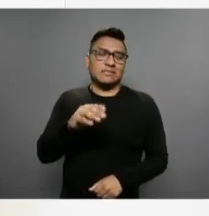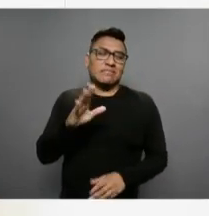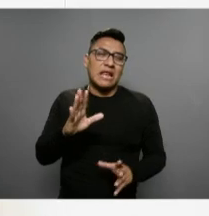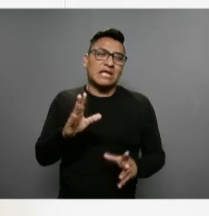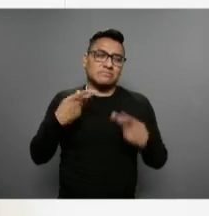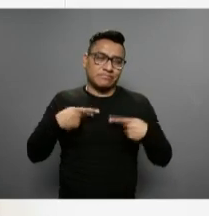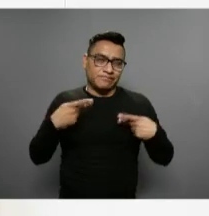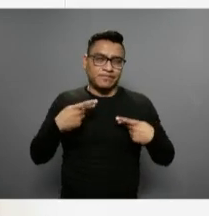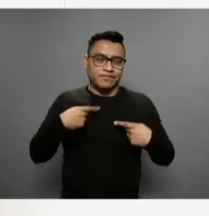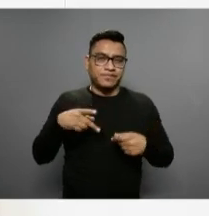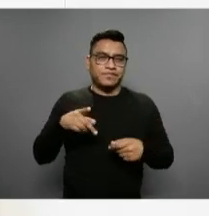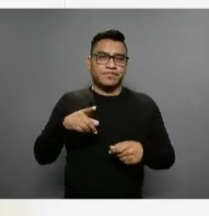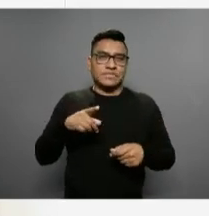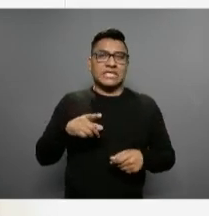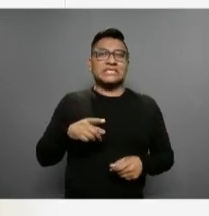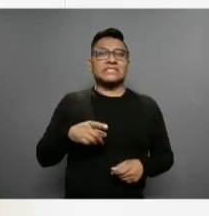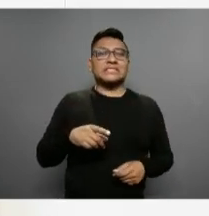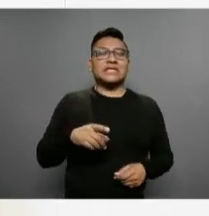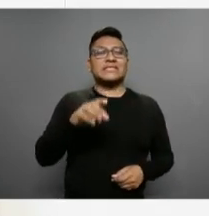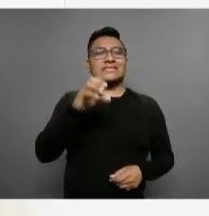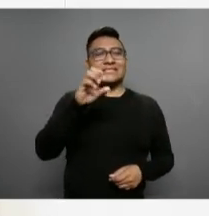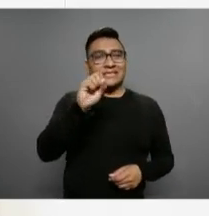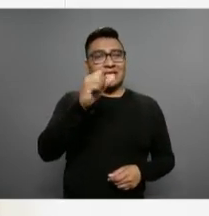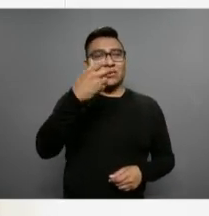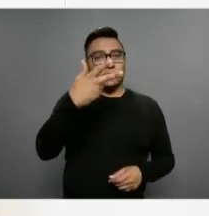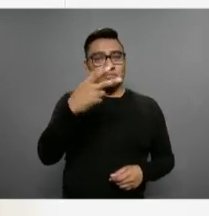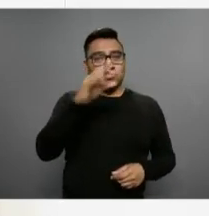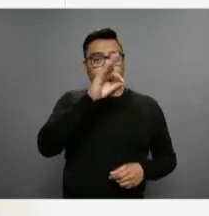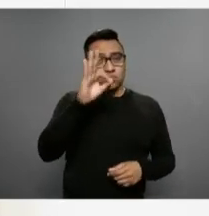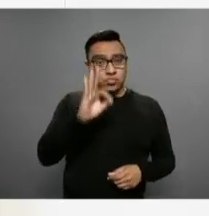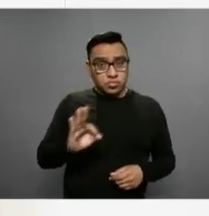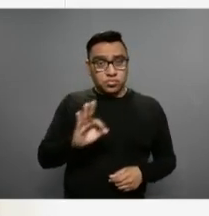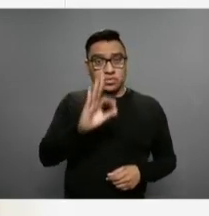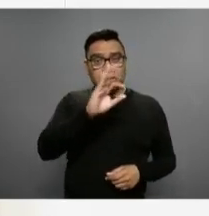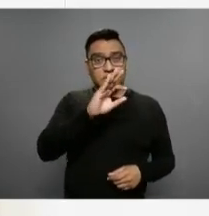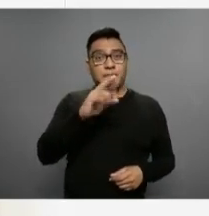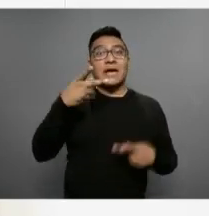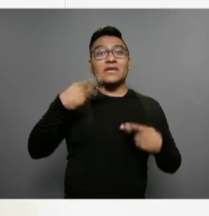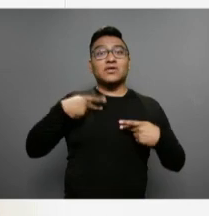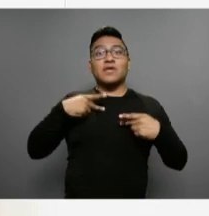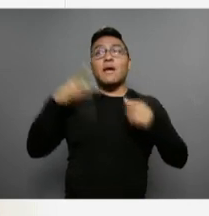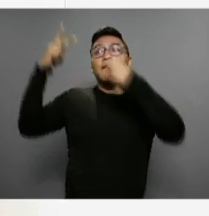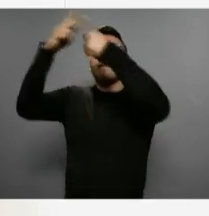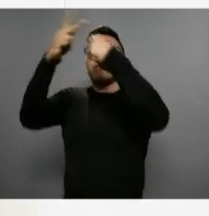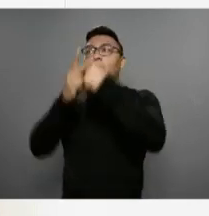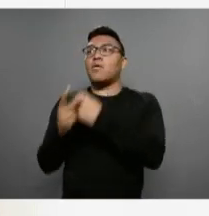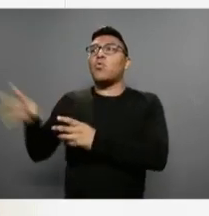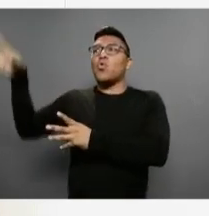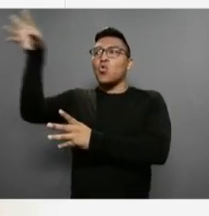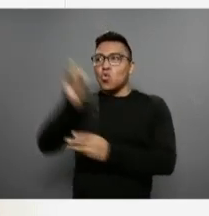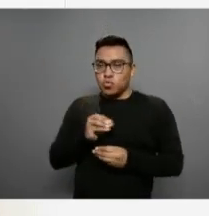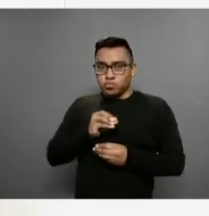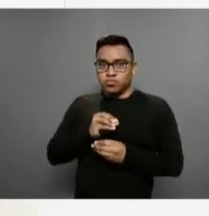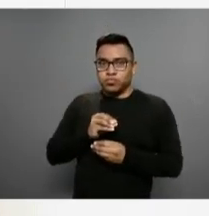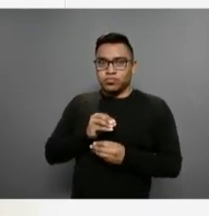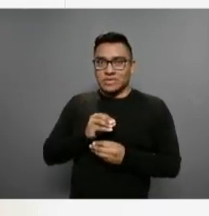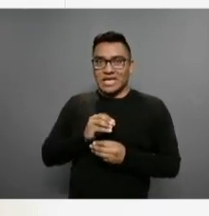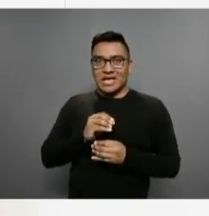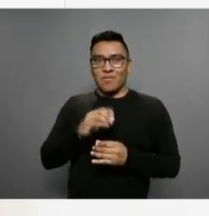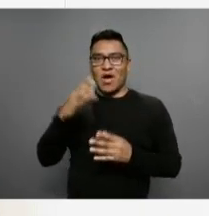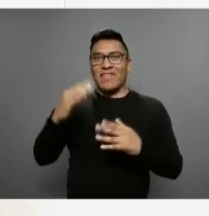los 717 casos, el 68% son casos importados, el 25%... Altísimo.